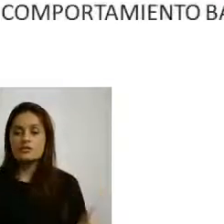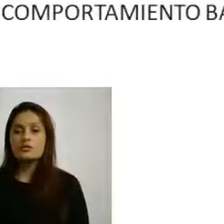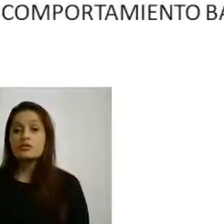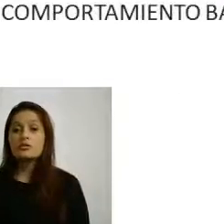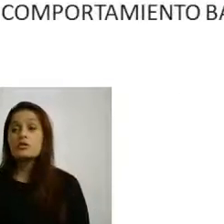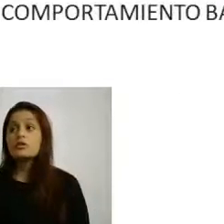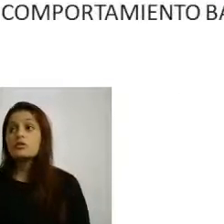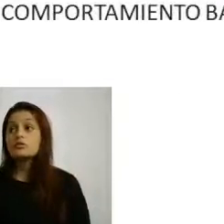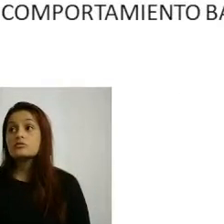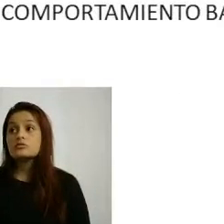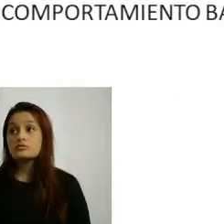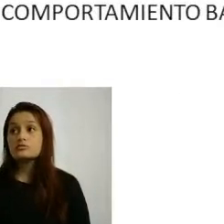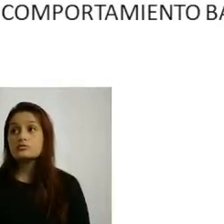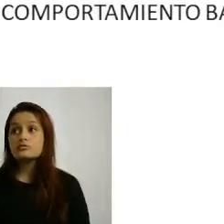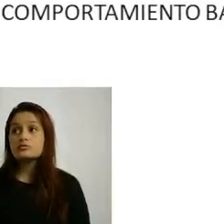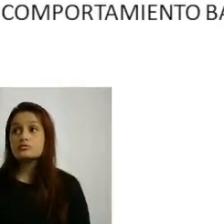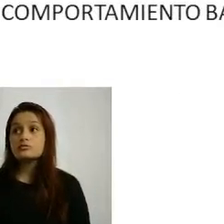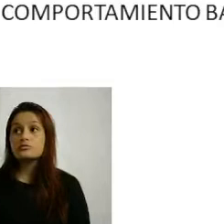directora quiere complementar algo.